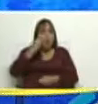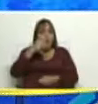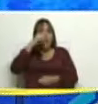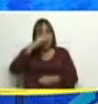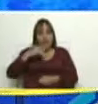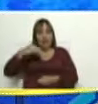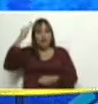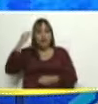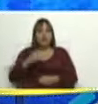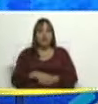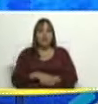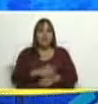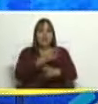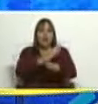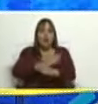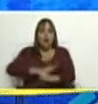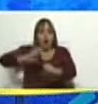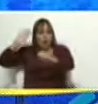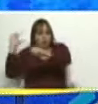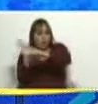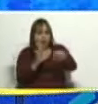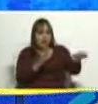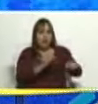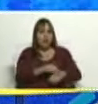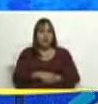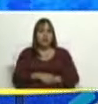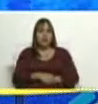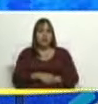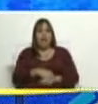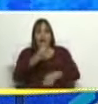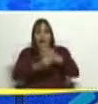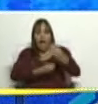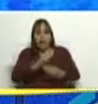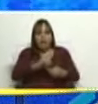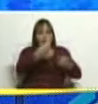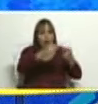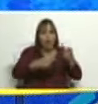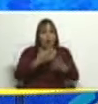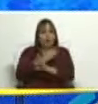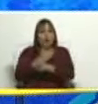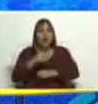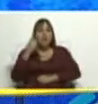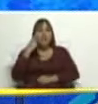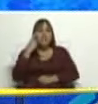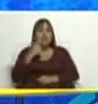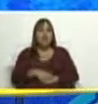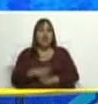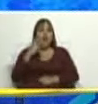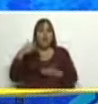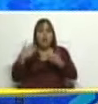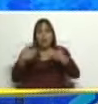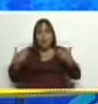de juegos de pelotica de goma, haciendo diversos tipos de juegos tradicionales.